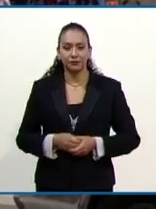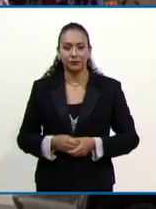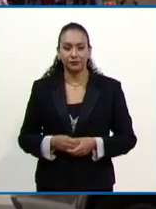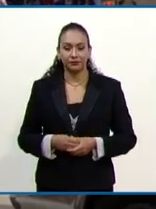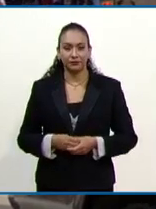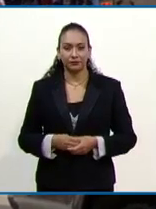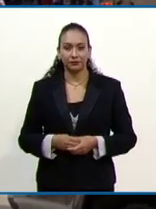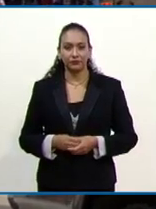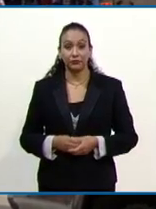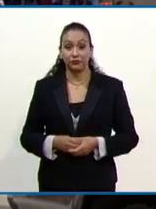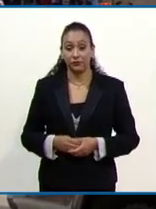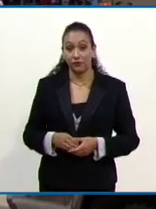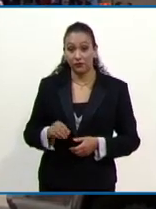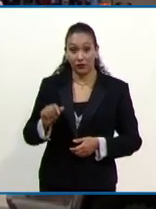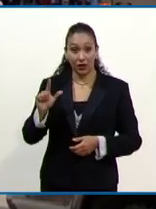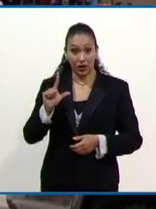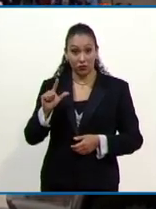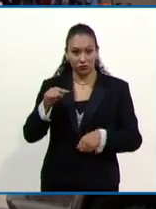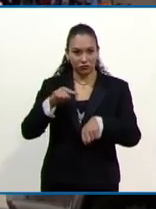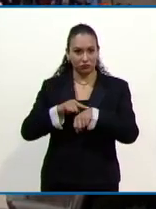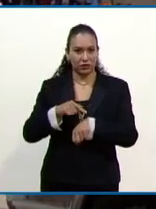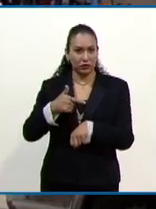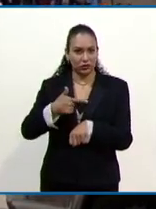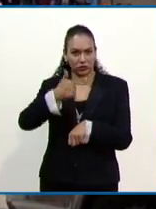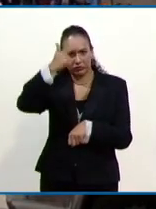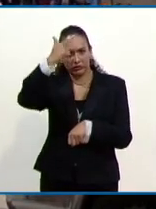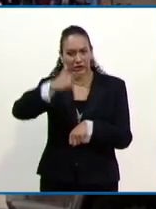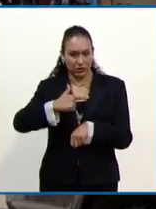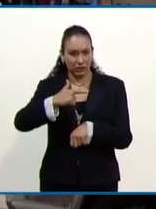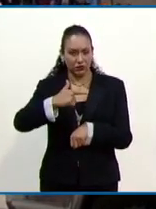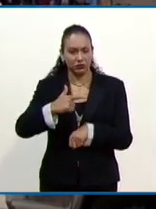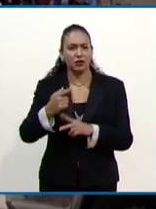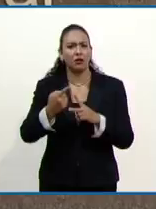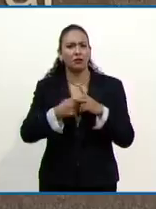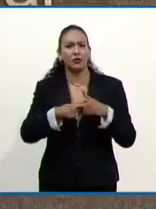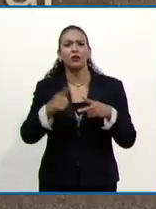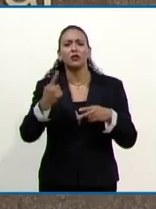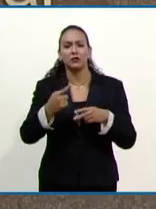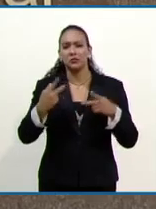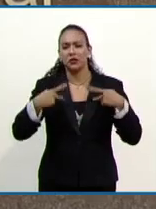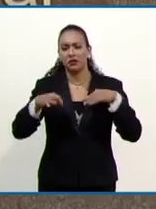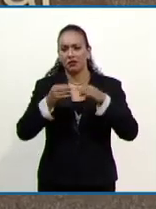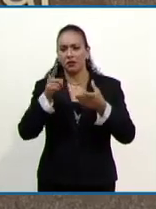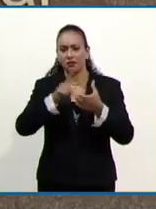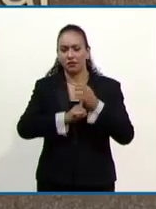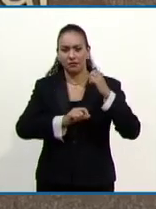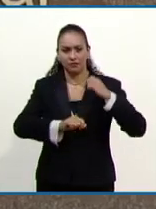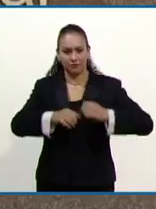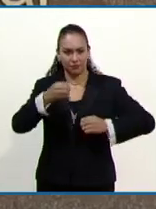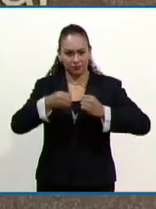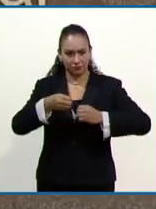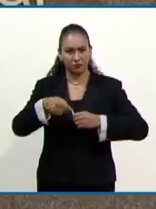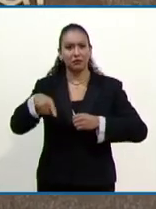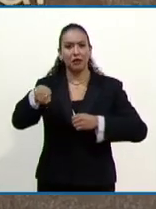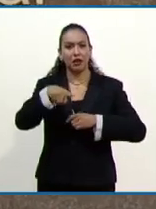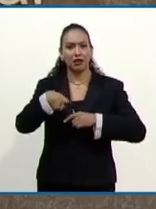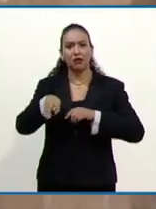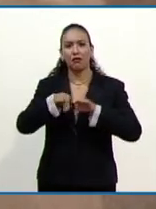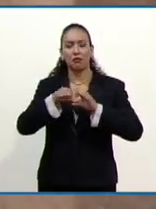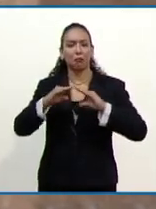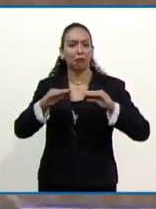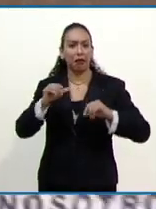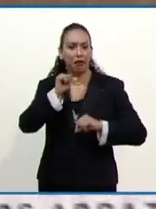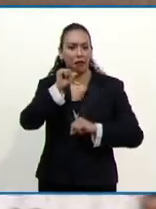A las 0 horas de este lunes, inició el paro indefinido de labores promovido por trabajadoras y trabajadores del Poder Judicial de la